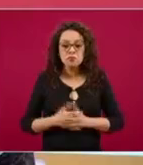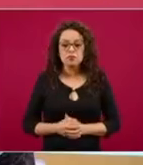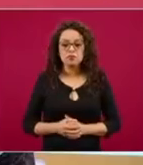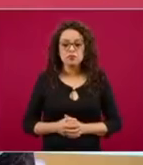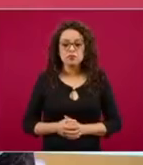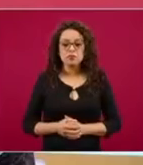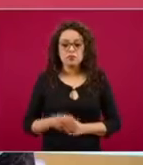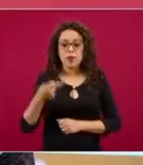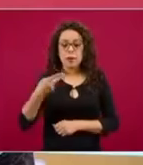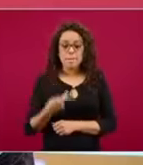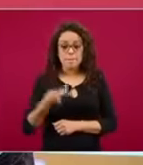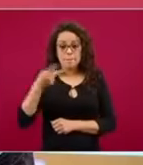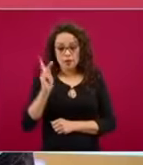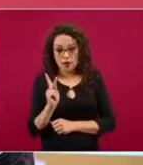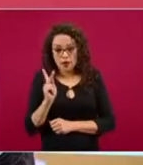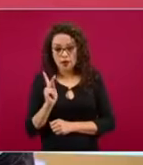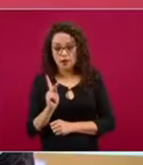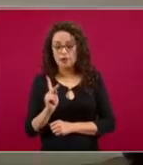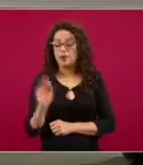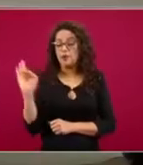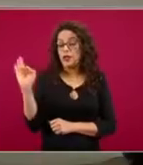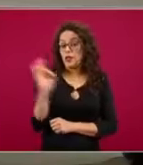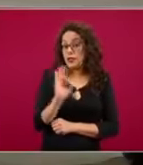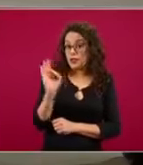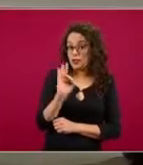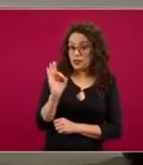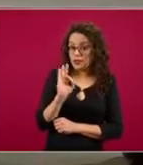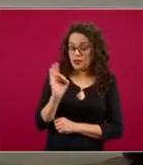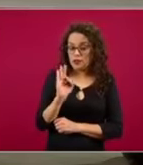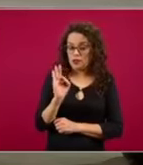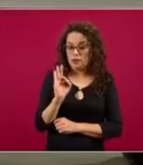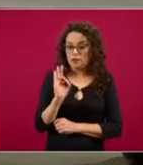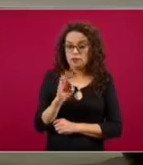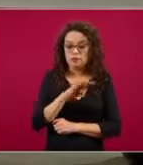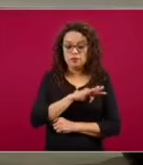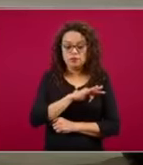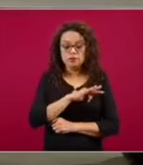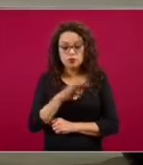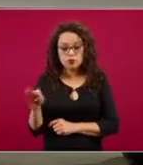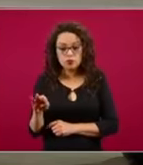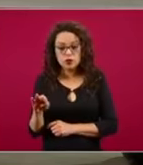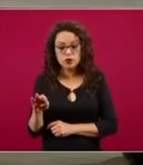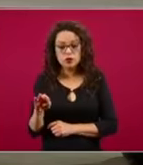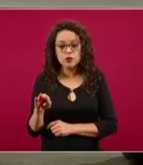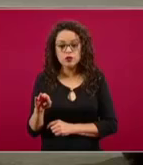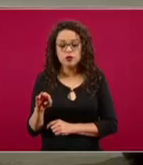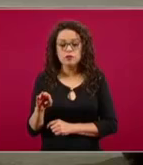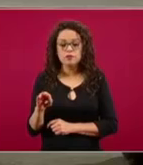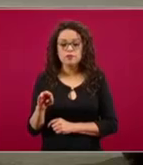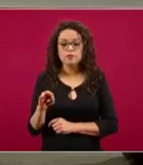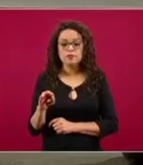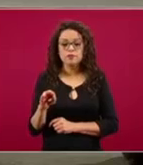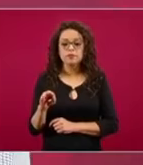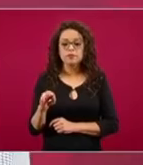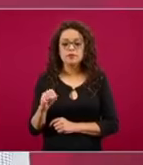de lado que en un momento determinado se pueda llevar a cabo pues